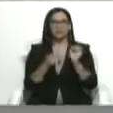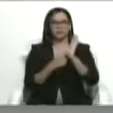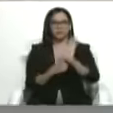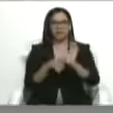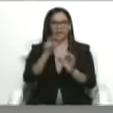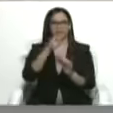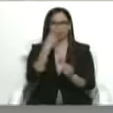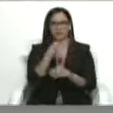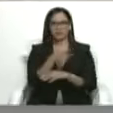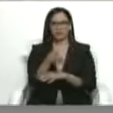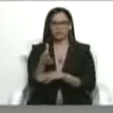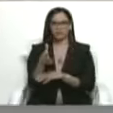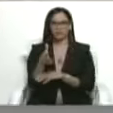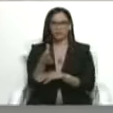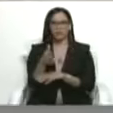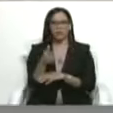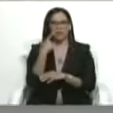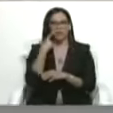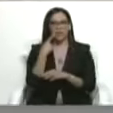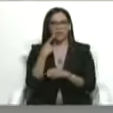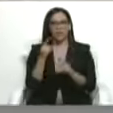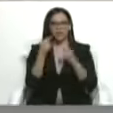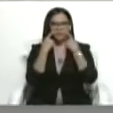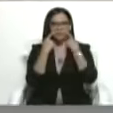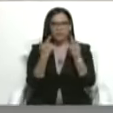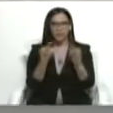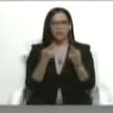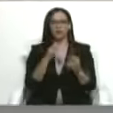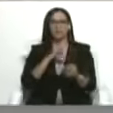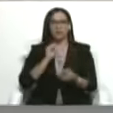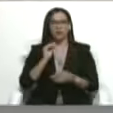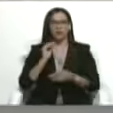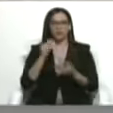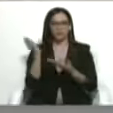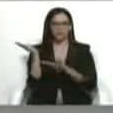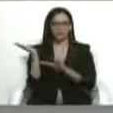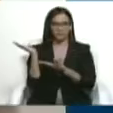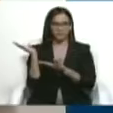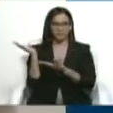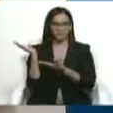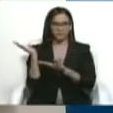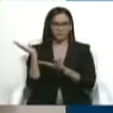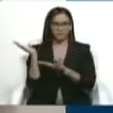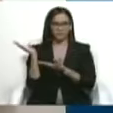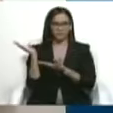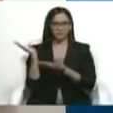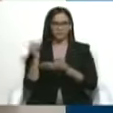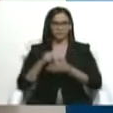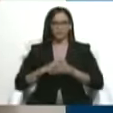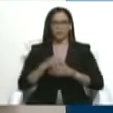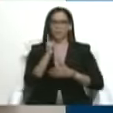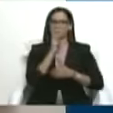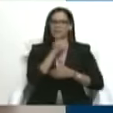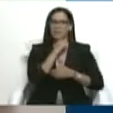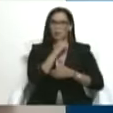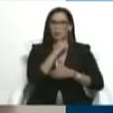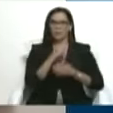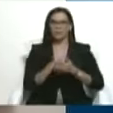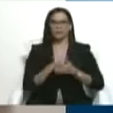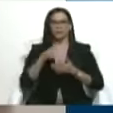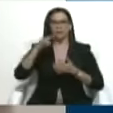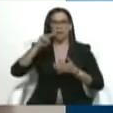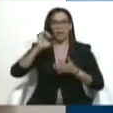gente que vea 360 pueda colocarse un poquito en contexto, ¿no?, de lo que estamos hablando. Veamos. Mi nombre es Emil Bran